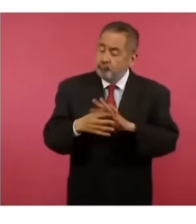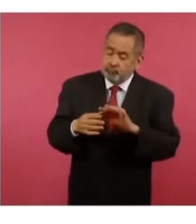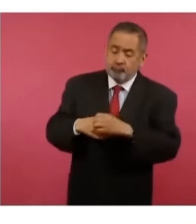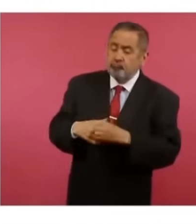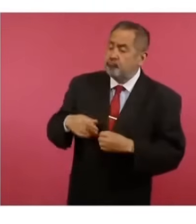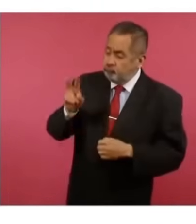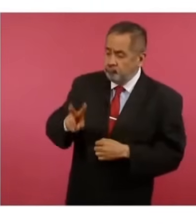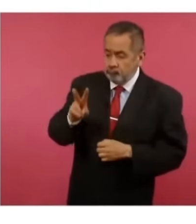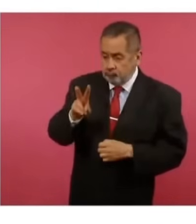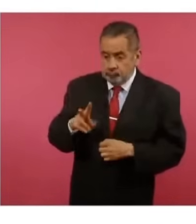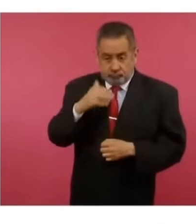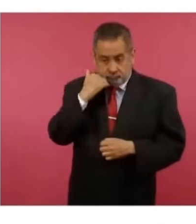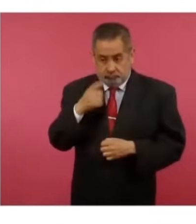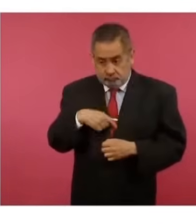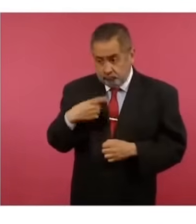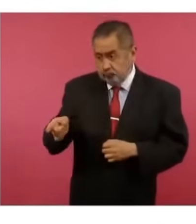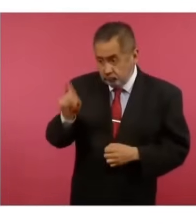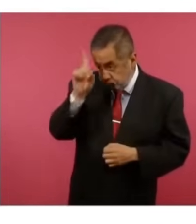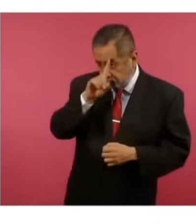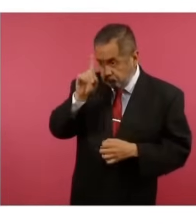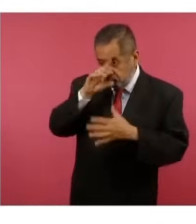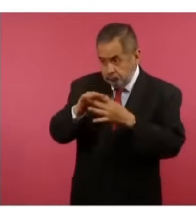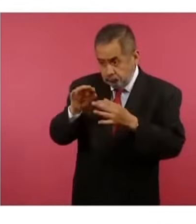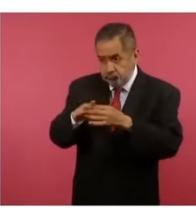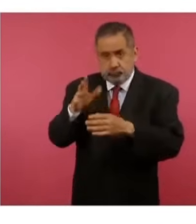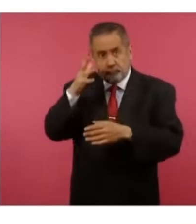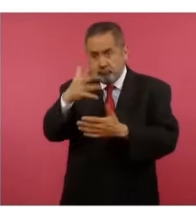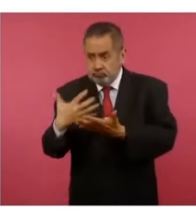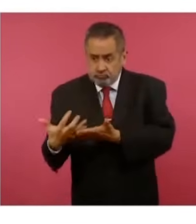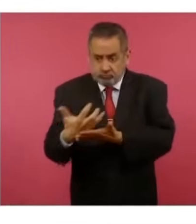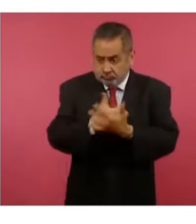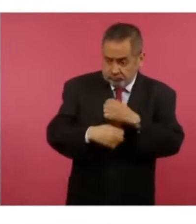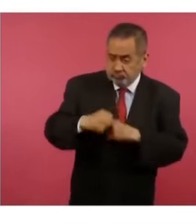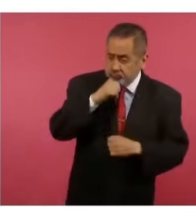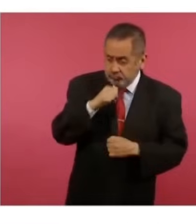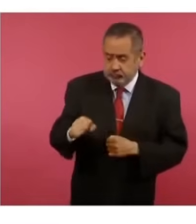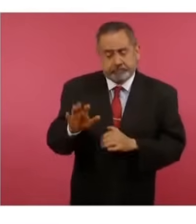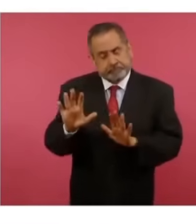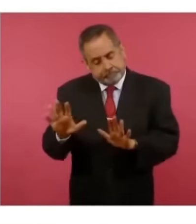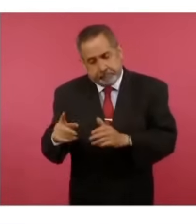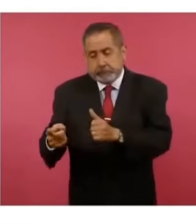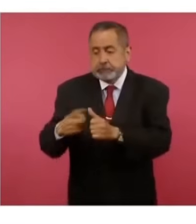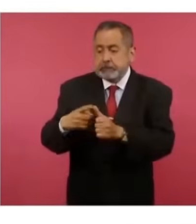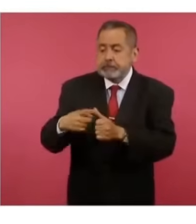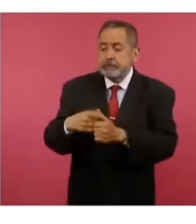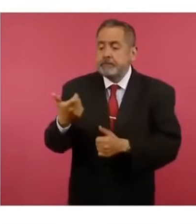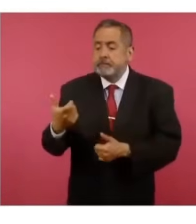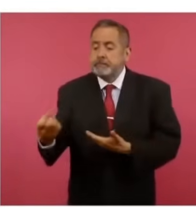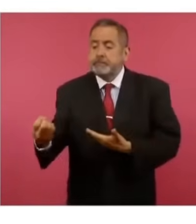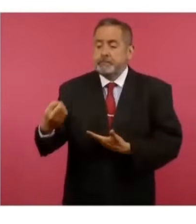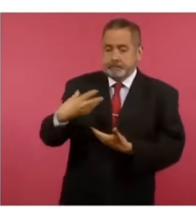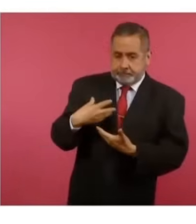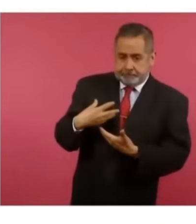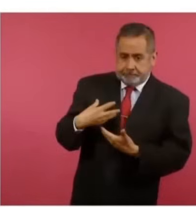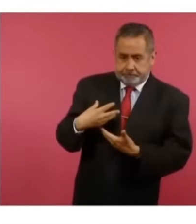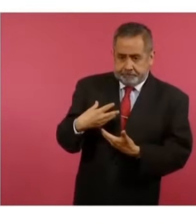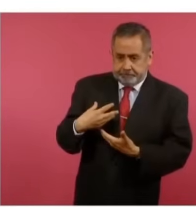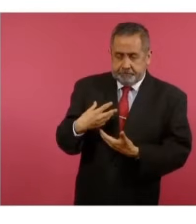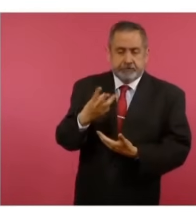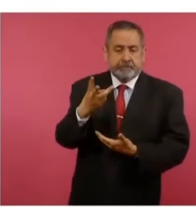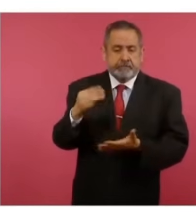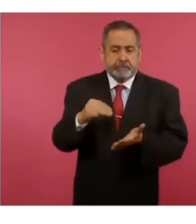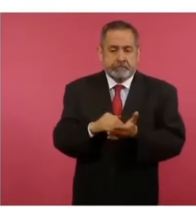que para recibir la asesoría y generar los rendimientos, entonces tienen que depositar una cantidad mínima de